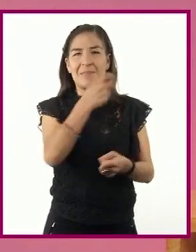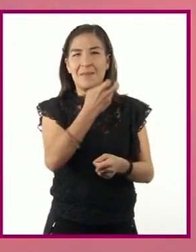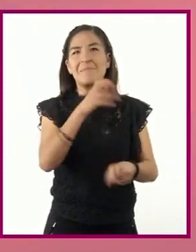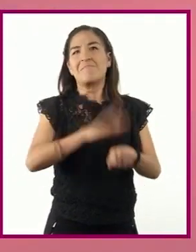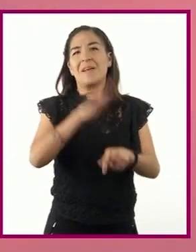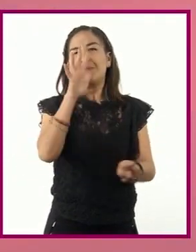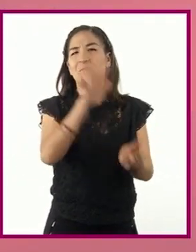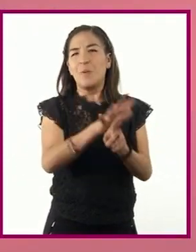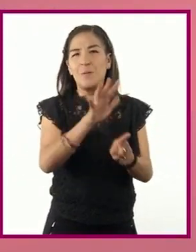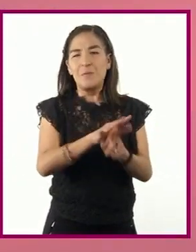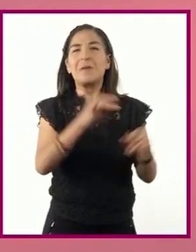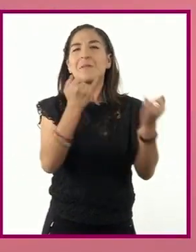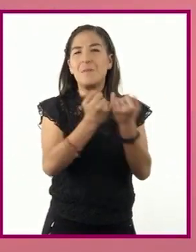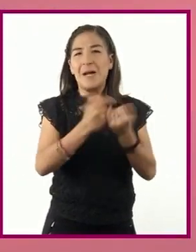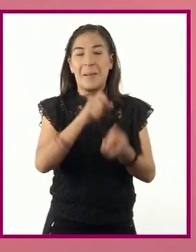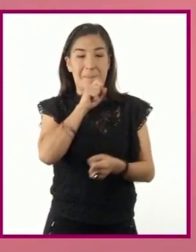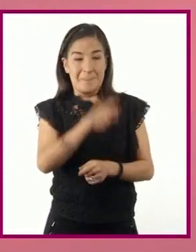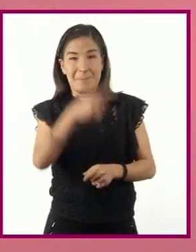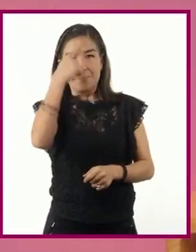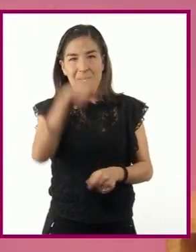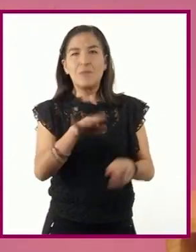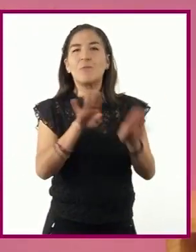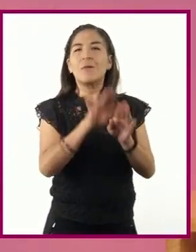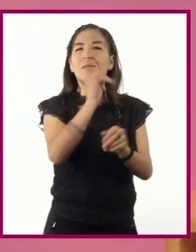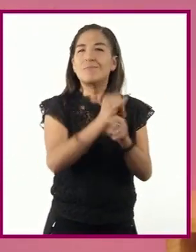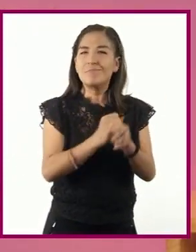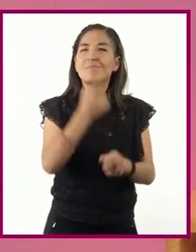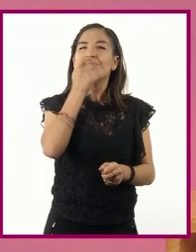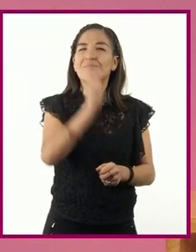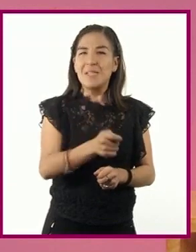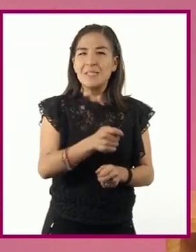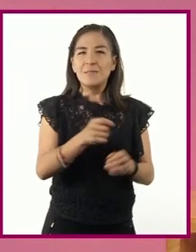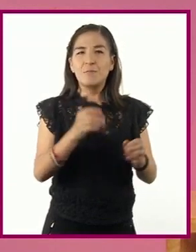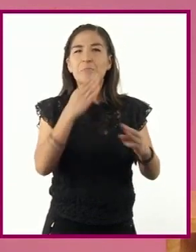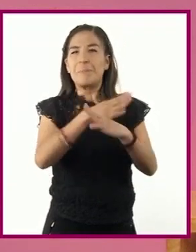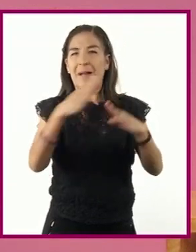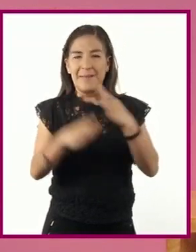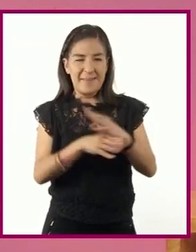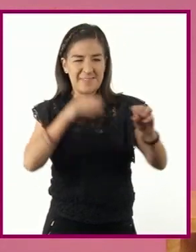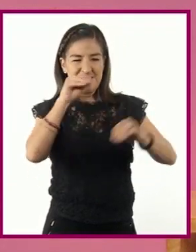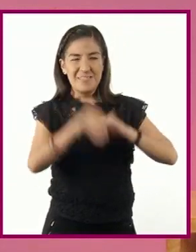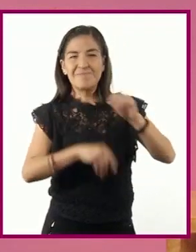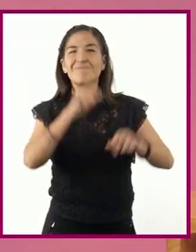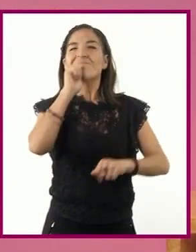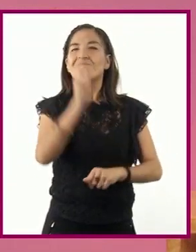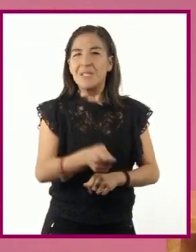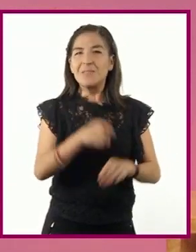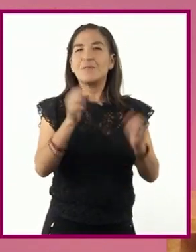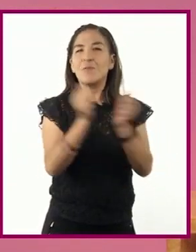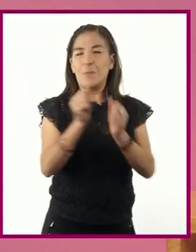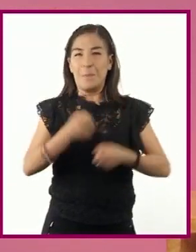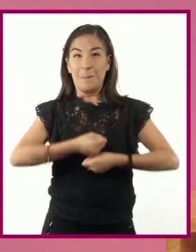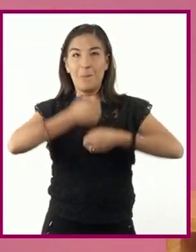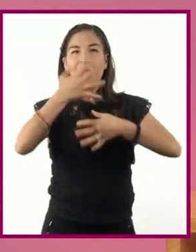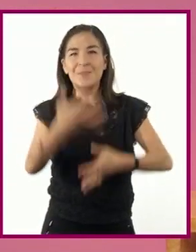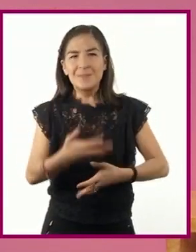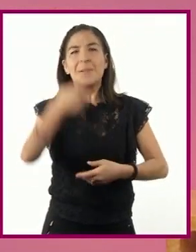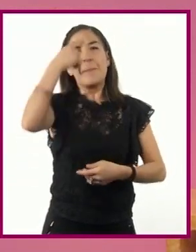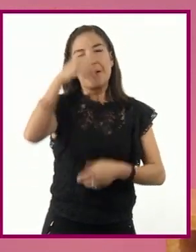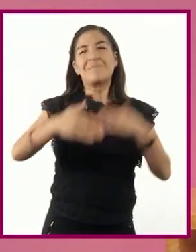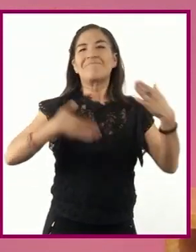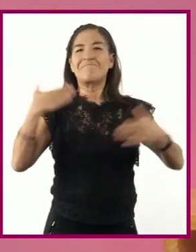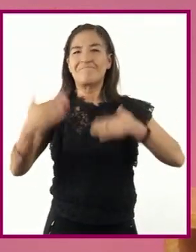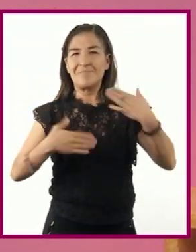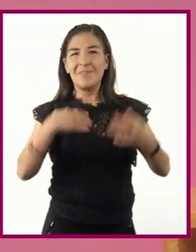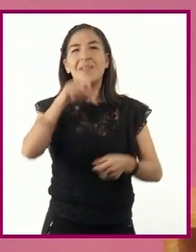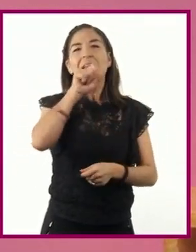popular porque al mismo tiempo que permite explorar con la materialidad de lo que constituye la poesía, es divertida,